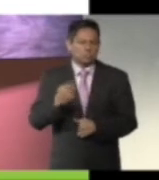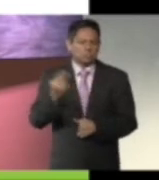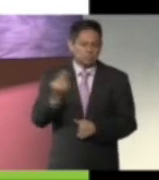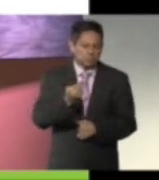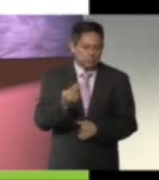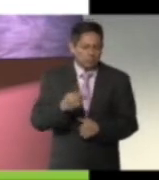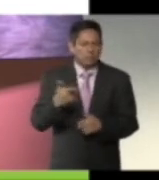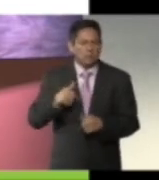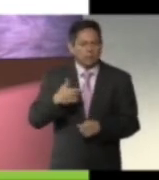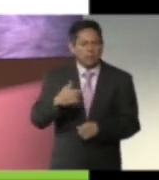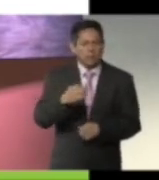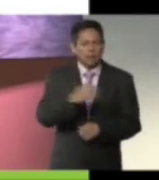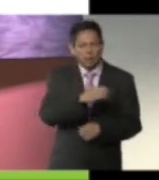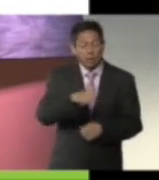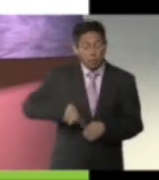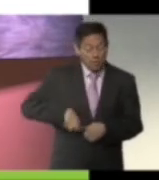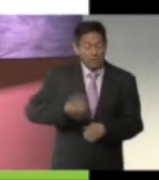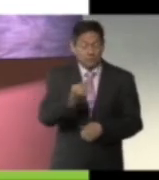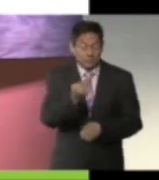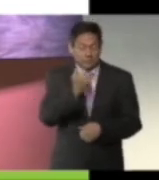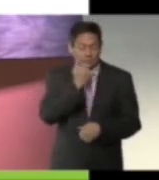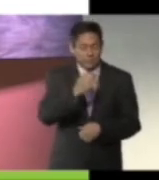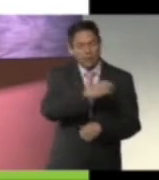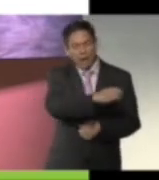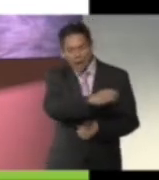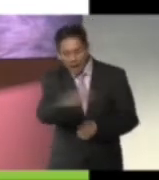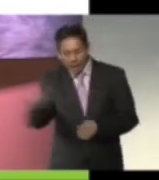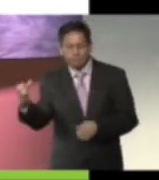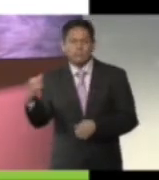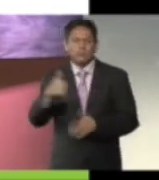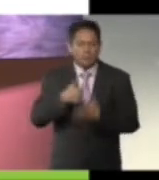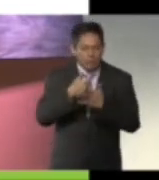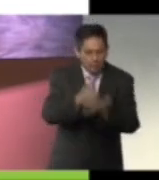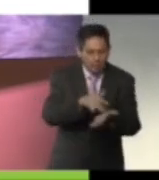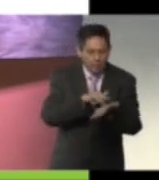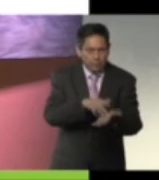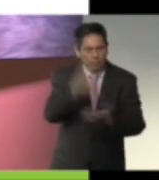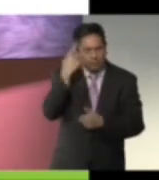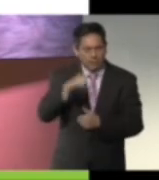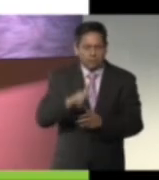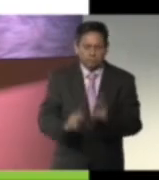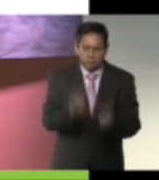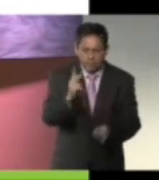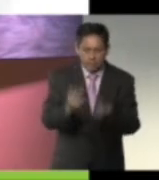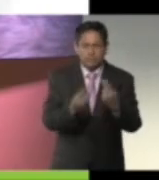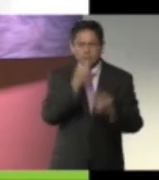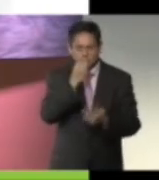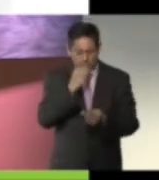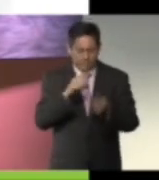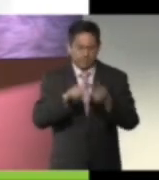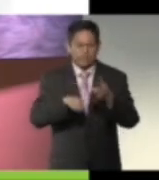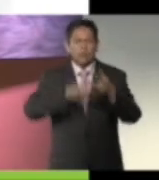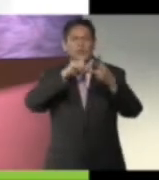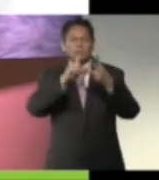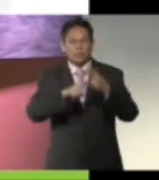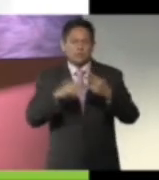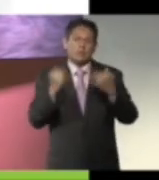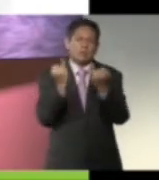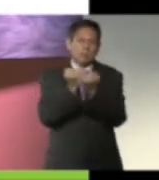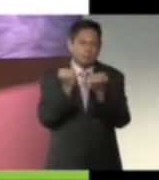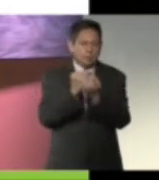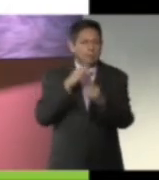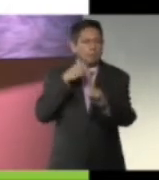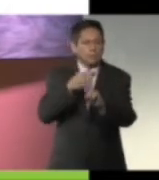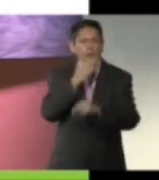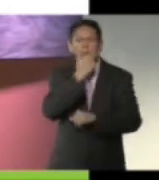agraria, agrícola. Y luego viene la igualdad de género, ¿verdad? No voy a insistir en eso porque mi planteamiento lo quiero hacer